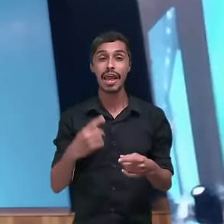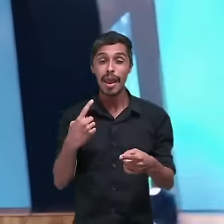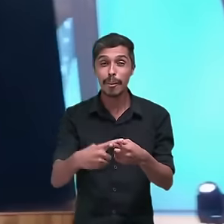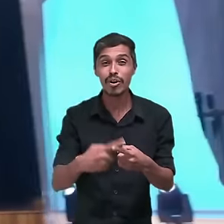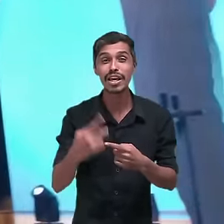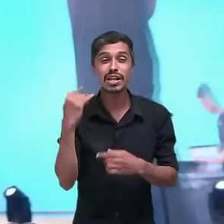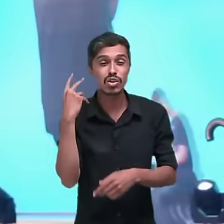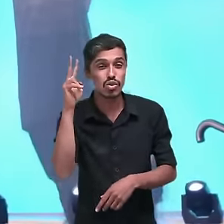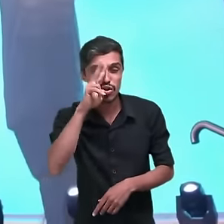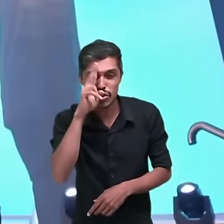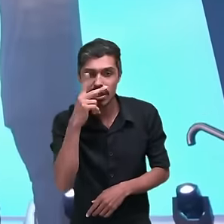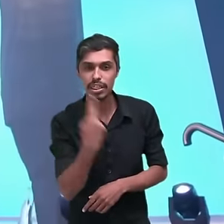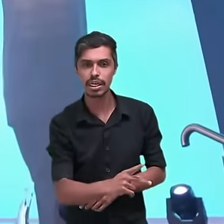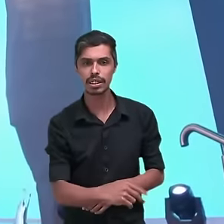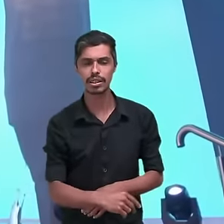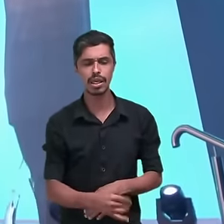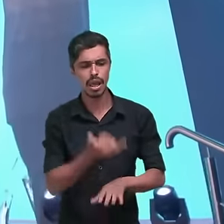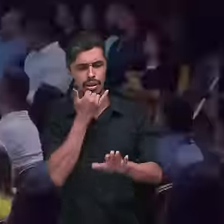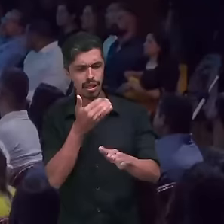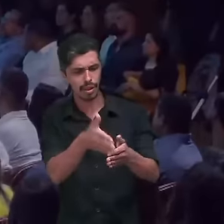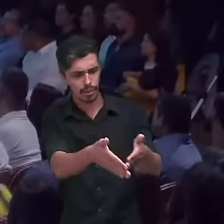¿Puedo pegar a su mano?